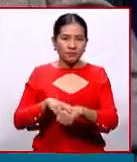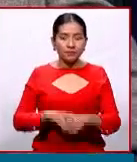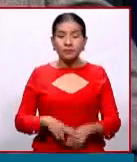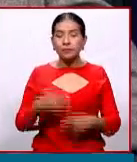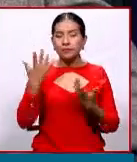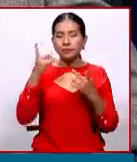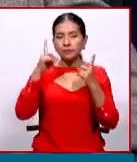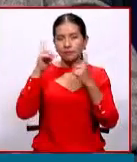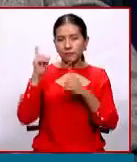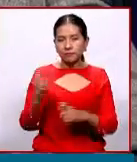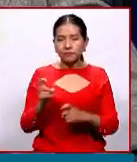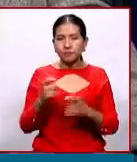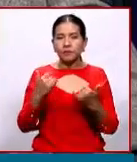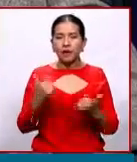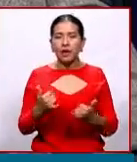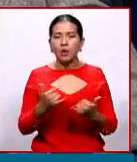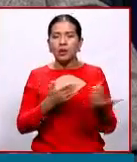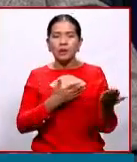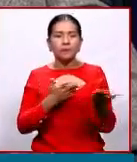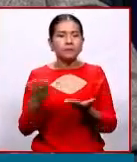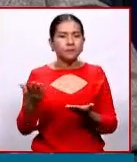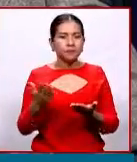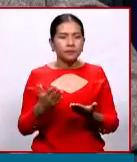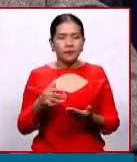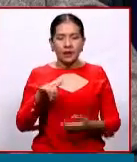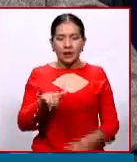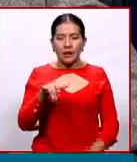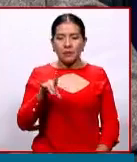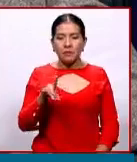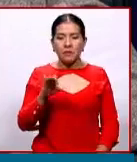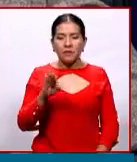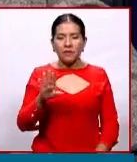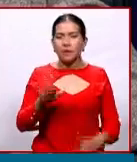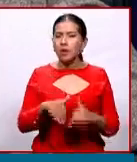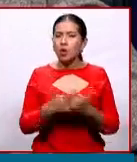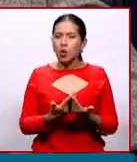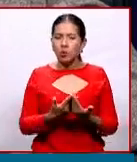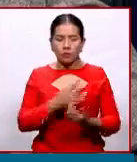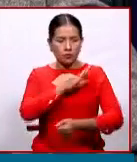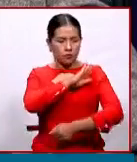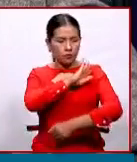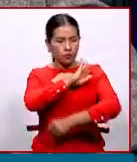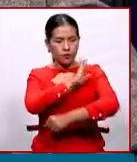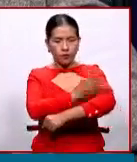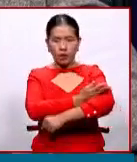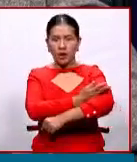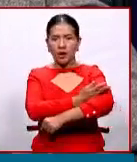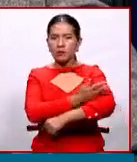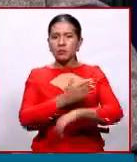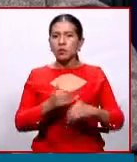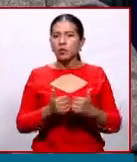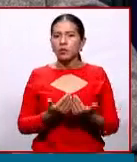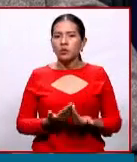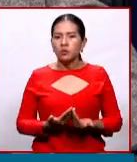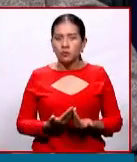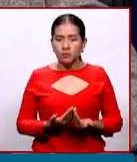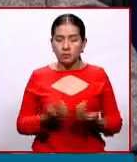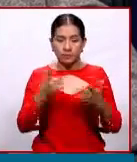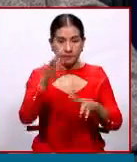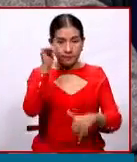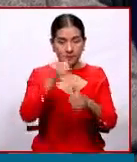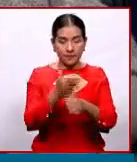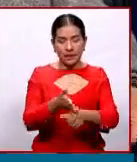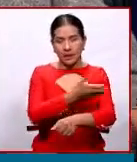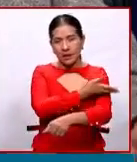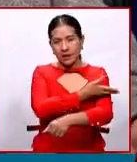¿cuál es la musculatura que tiene actualmente YPFB? Recuerdo bien antes de la nacionalización